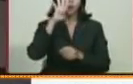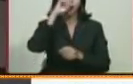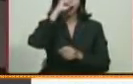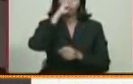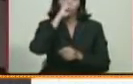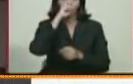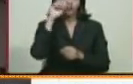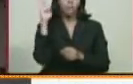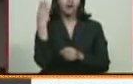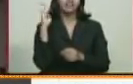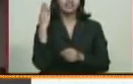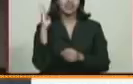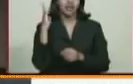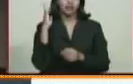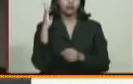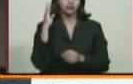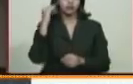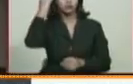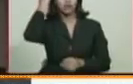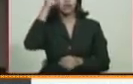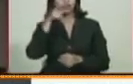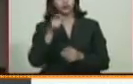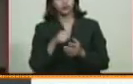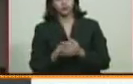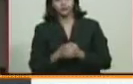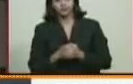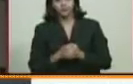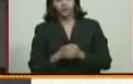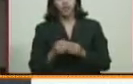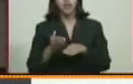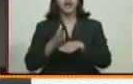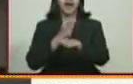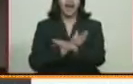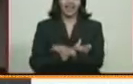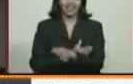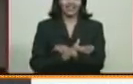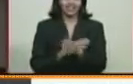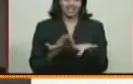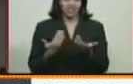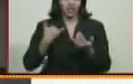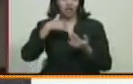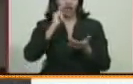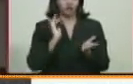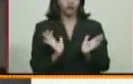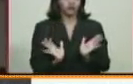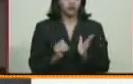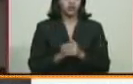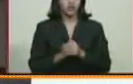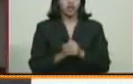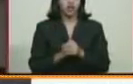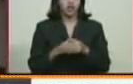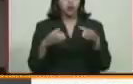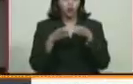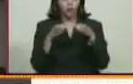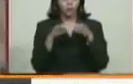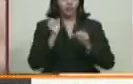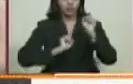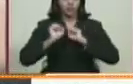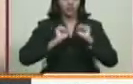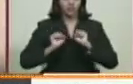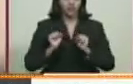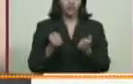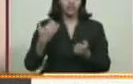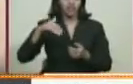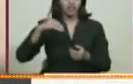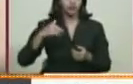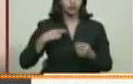Imagínate tú, porque antes existían los comités de defensa de derechos humanos, los frentes populares culturales, entonces quienes teníamos militancia